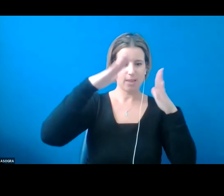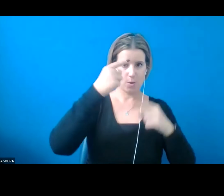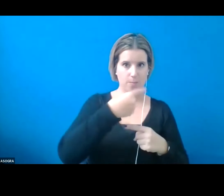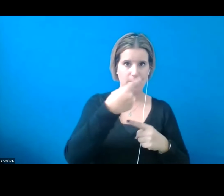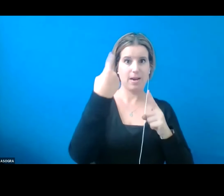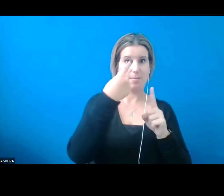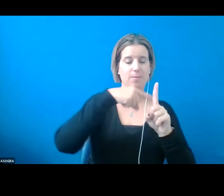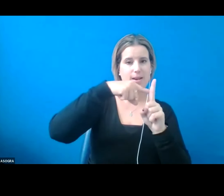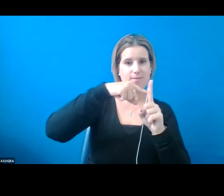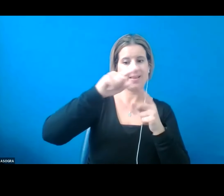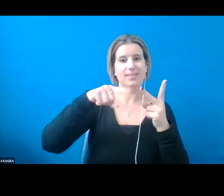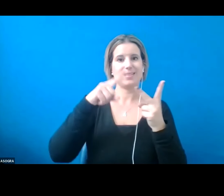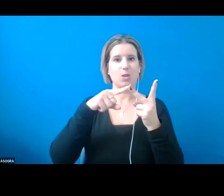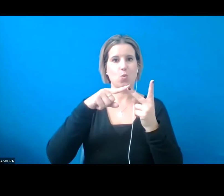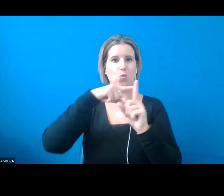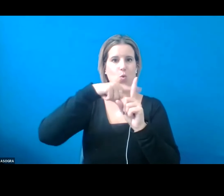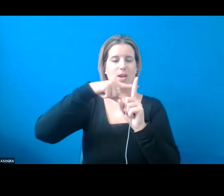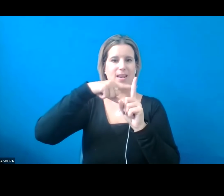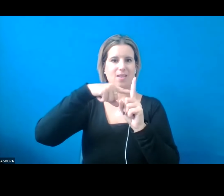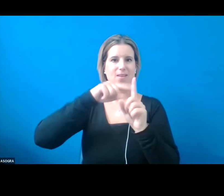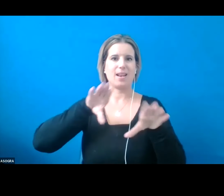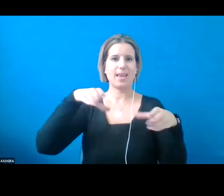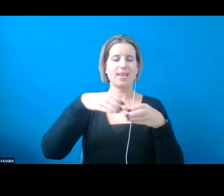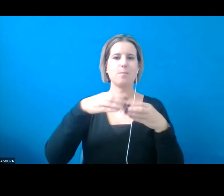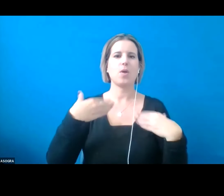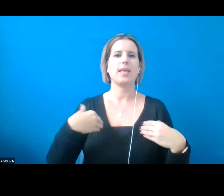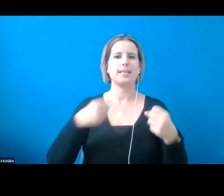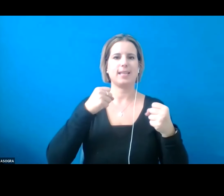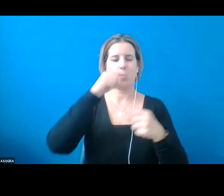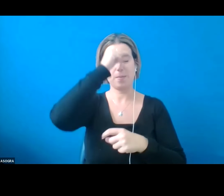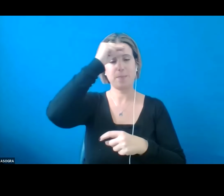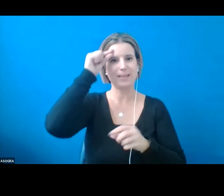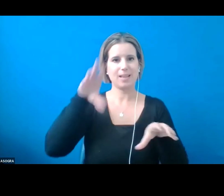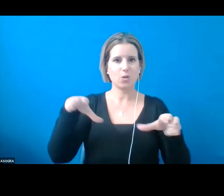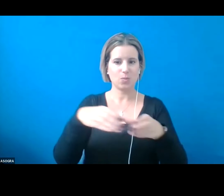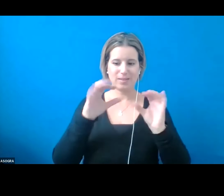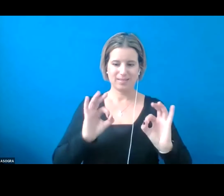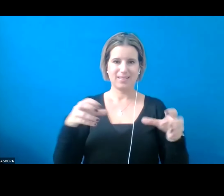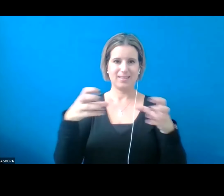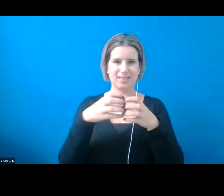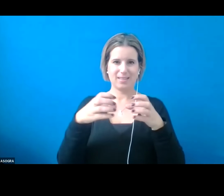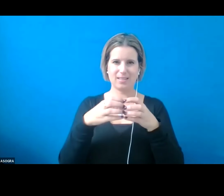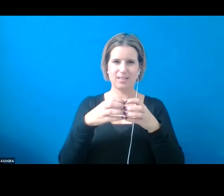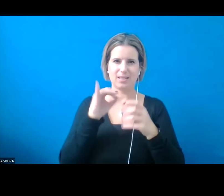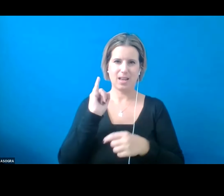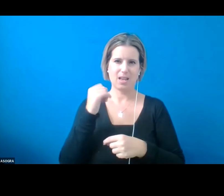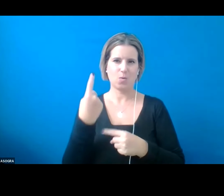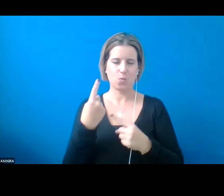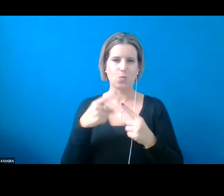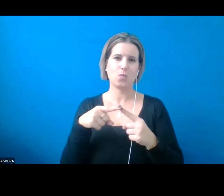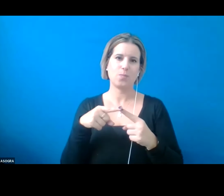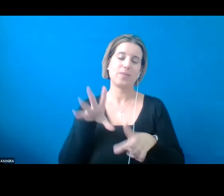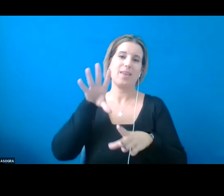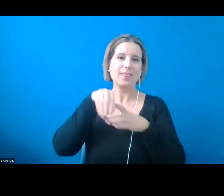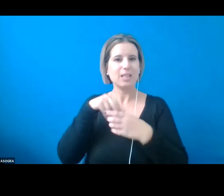después hay un segundo nivel que serían los equipos de salud mental comunitario en concreto en Granada hay nueve que dependen